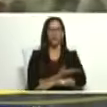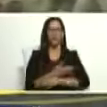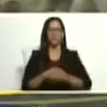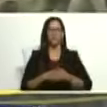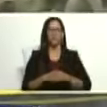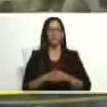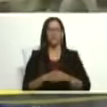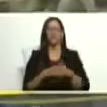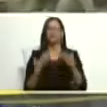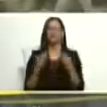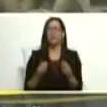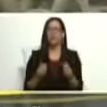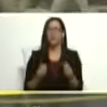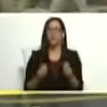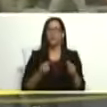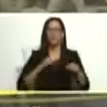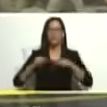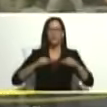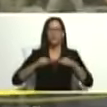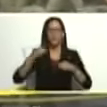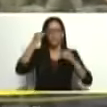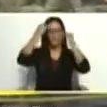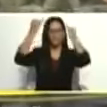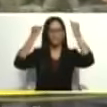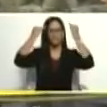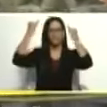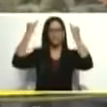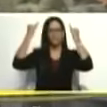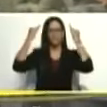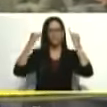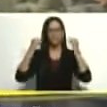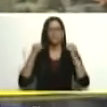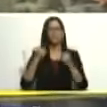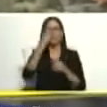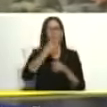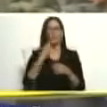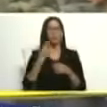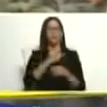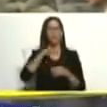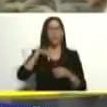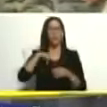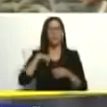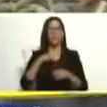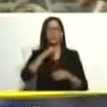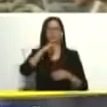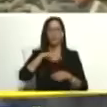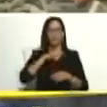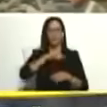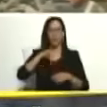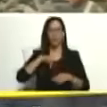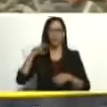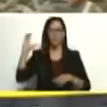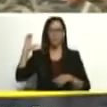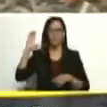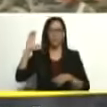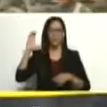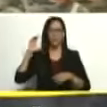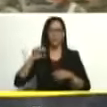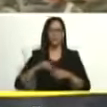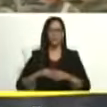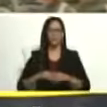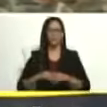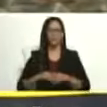Tanto en lo doctrinario, en lo ideológico, el compromiso con nuestra historia, con nuestra patria,